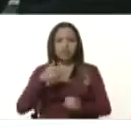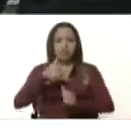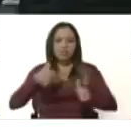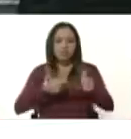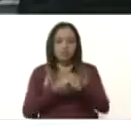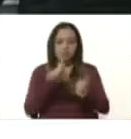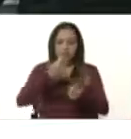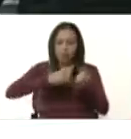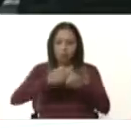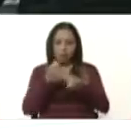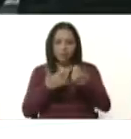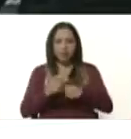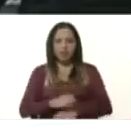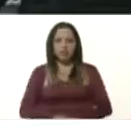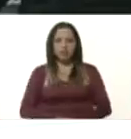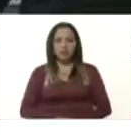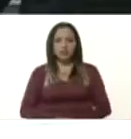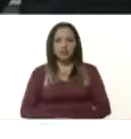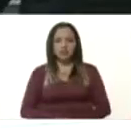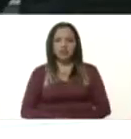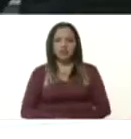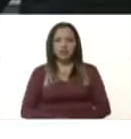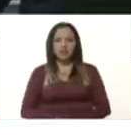Economía, Salana Lekl,